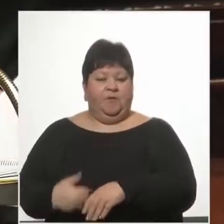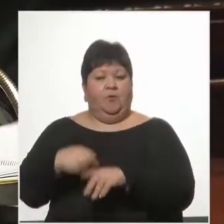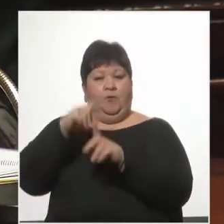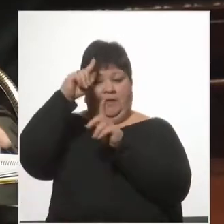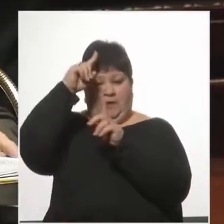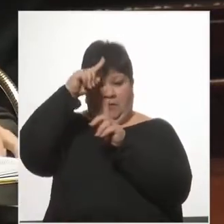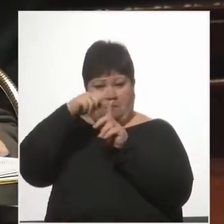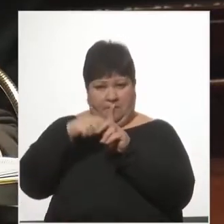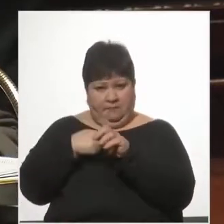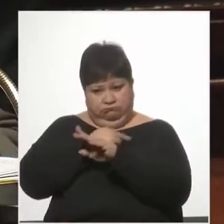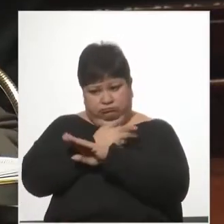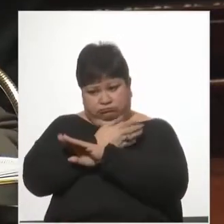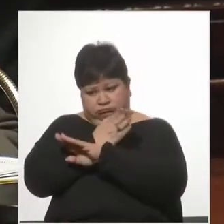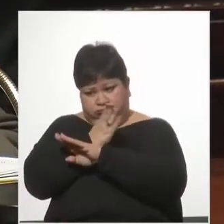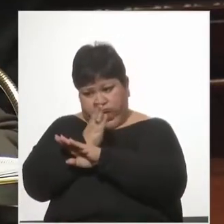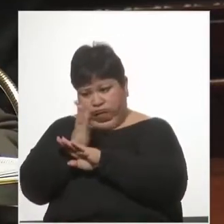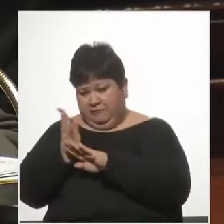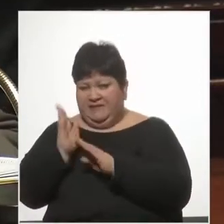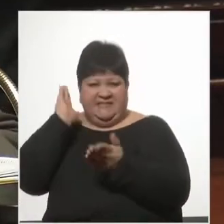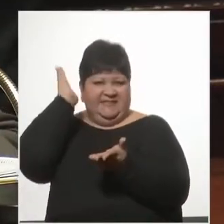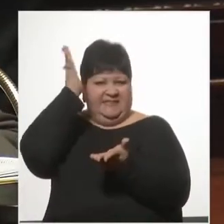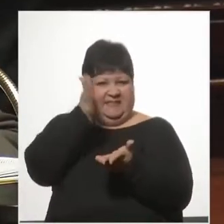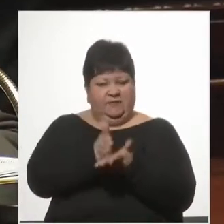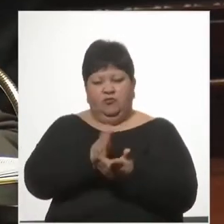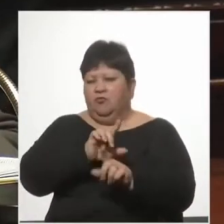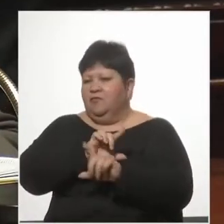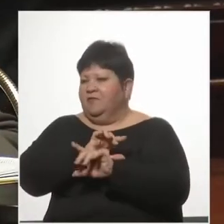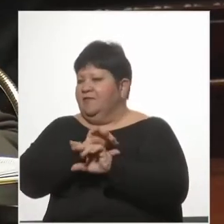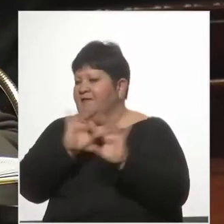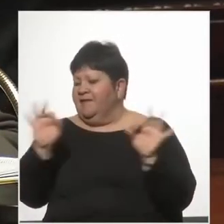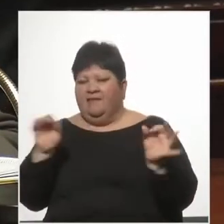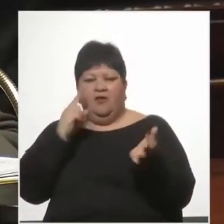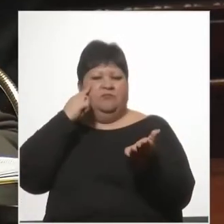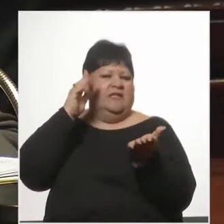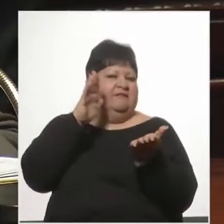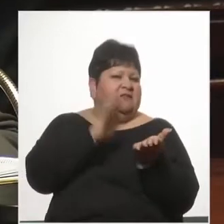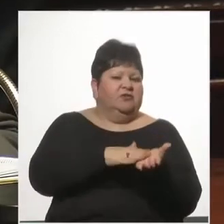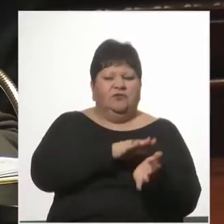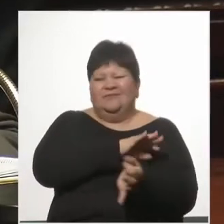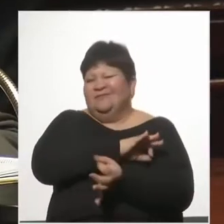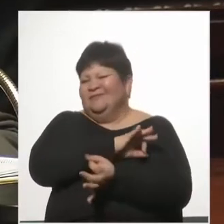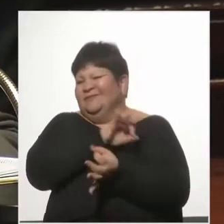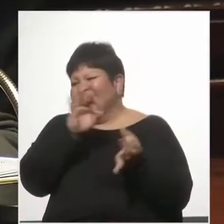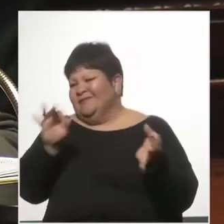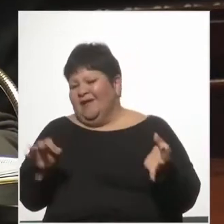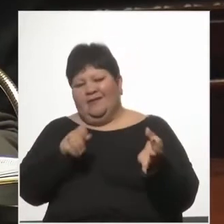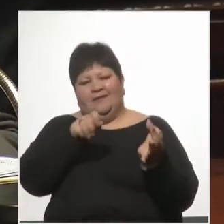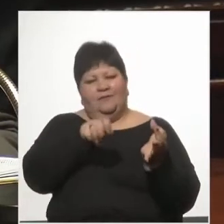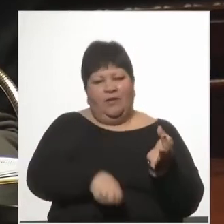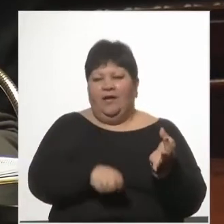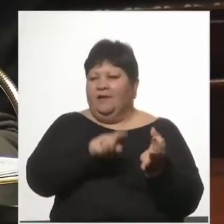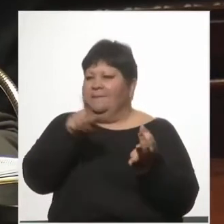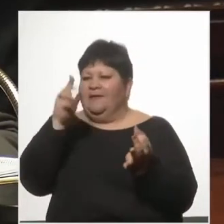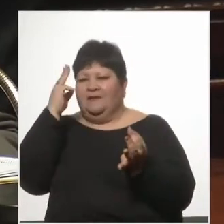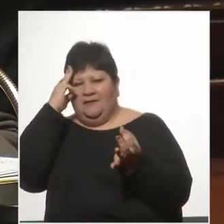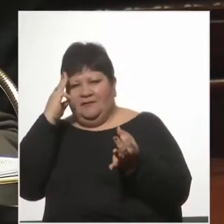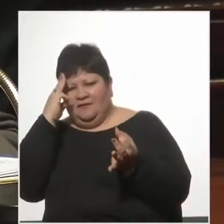transcurrido, no hubo ninguna sanción ni observación sobre la actuación del Tribunal de Honor ni del general Manini.